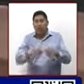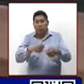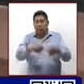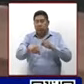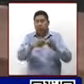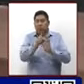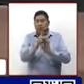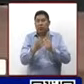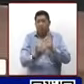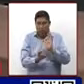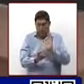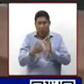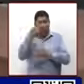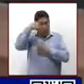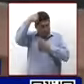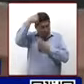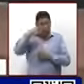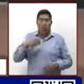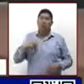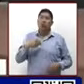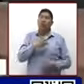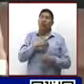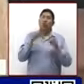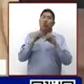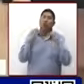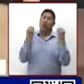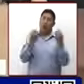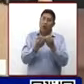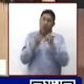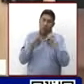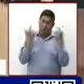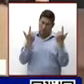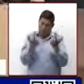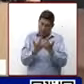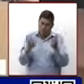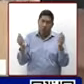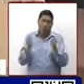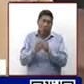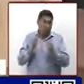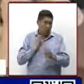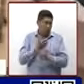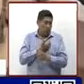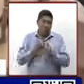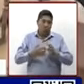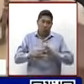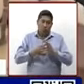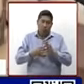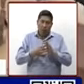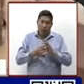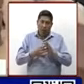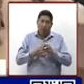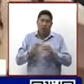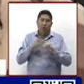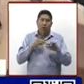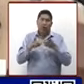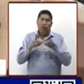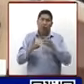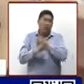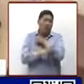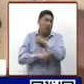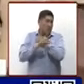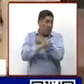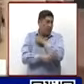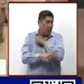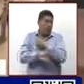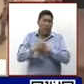Desde el principio nosotros hemos dicho, como organizaciones sociales, a la cabeza de nuestro Pacto de Unidad y la dirección nacional,